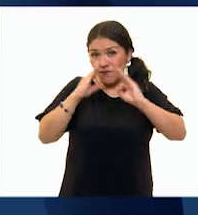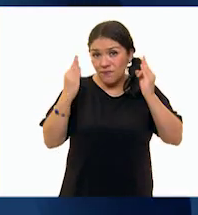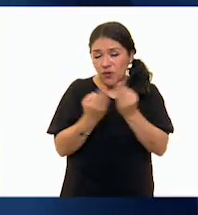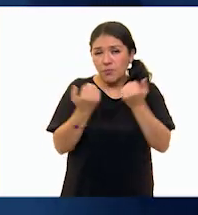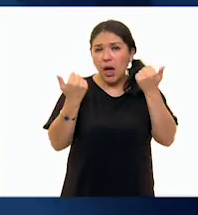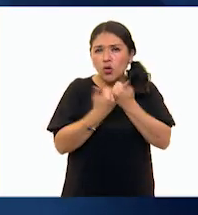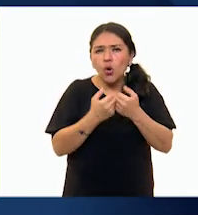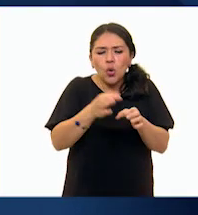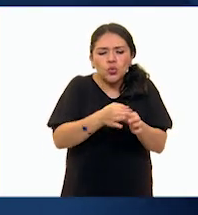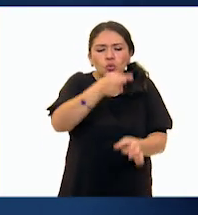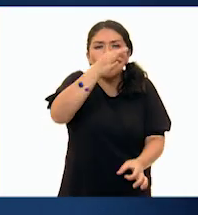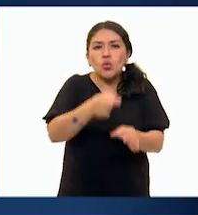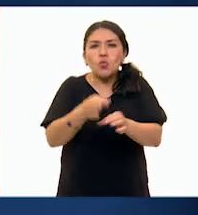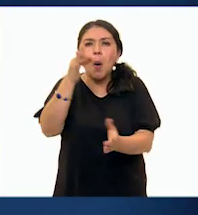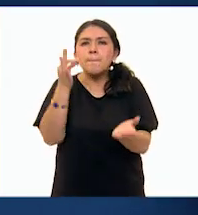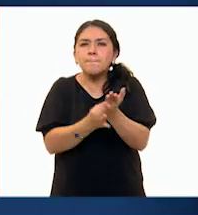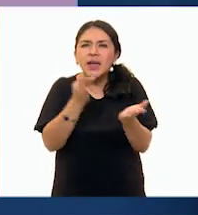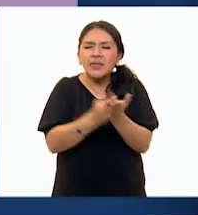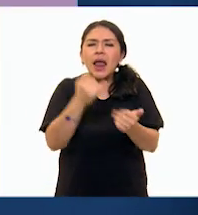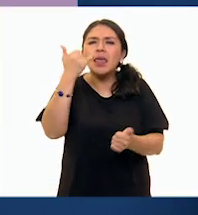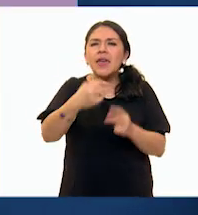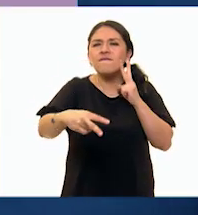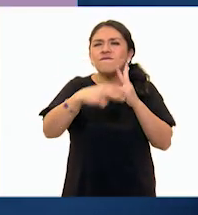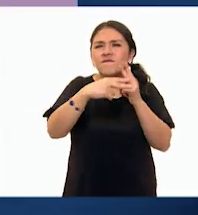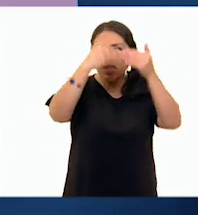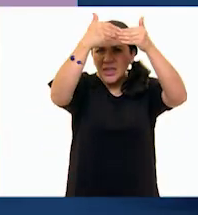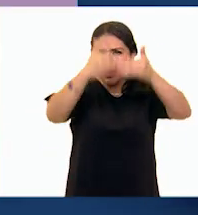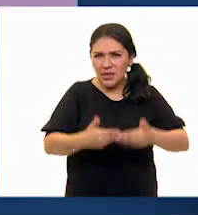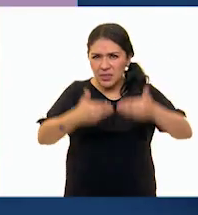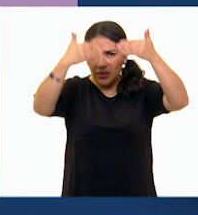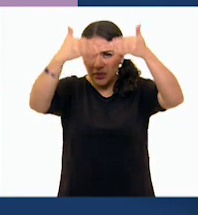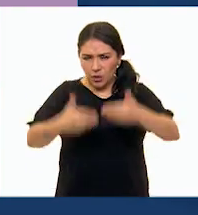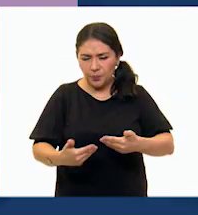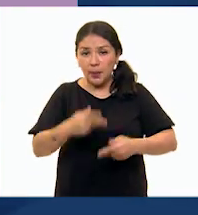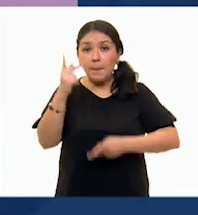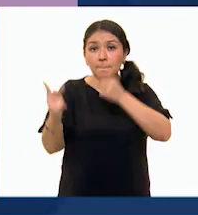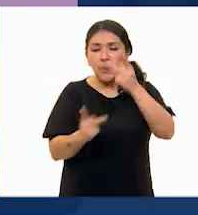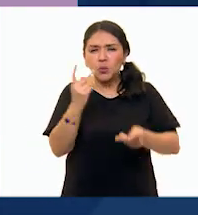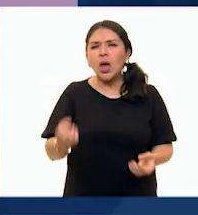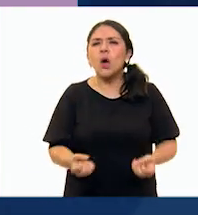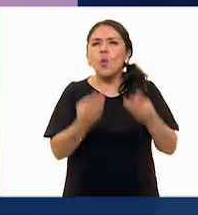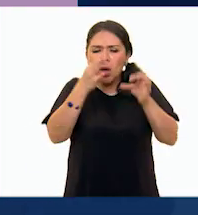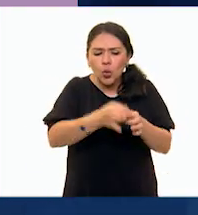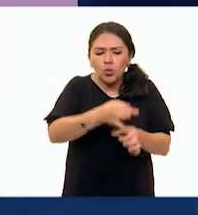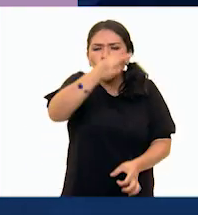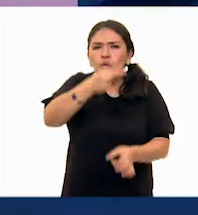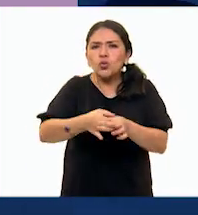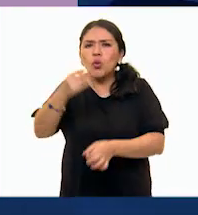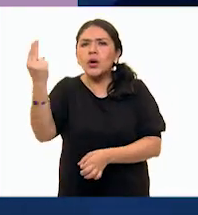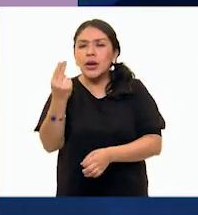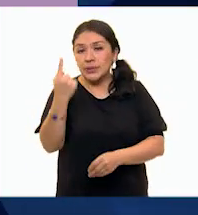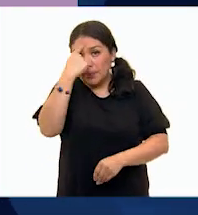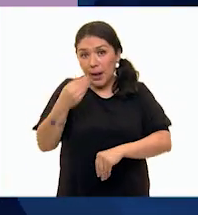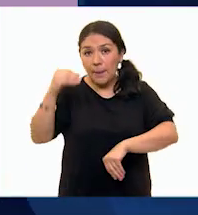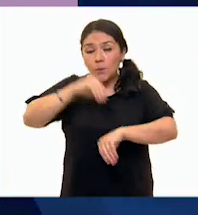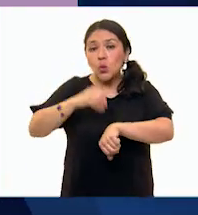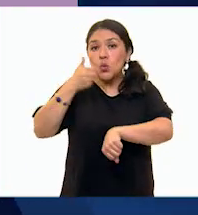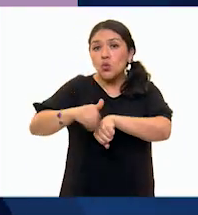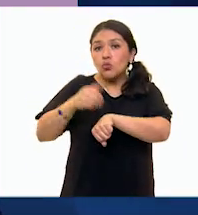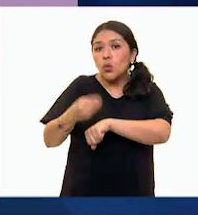armadas con tubos metálicos y hojas de vidrio. Inciso A, ¿cuántos tubos metálicos se necesitan para la estructura